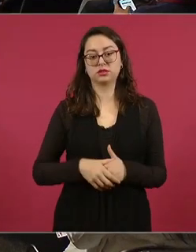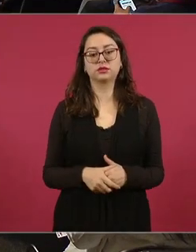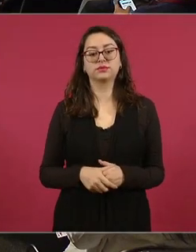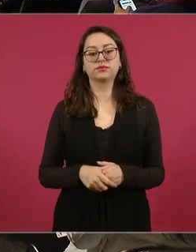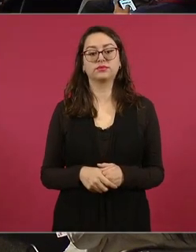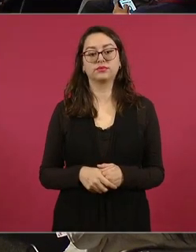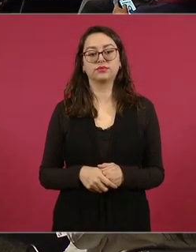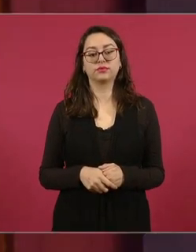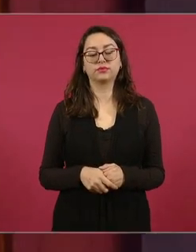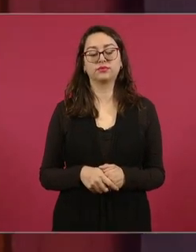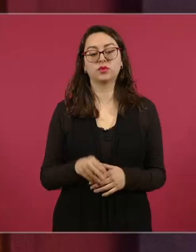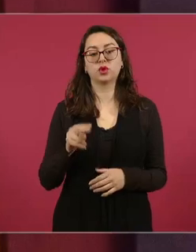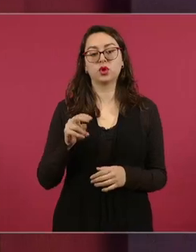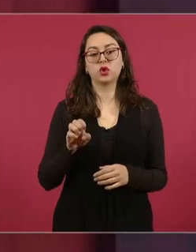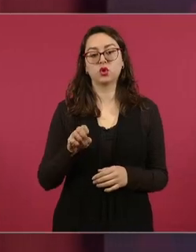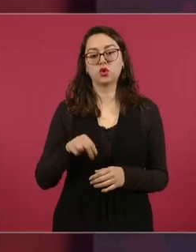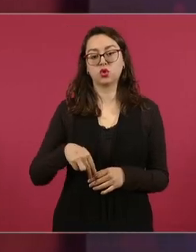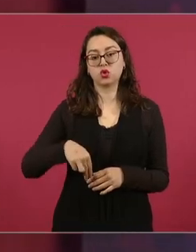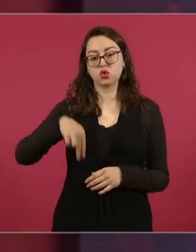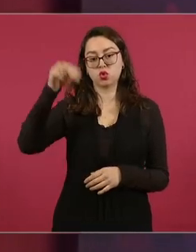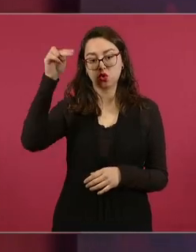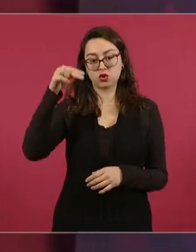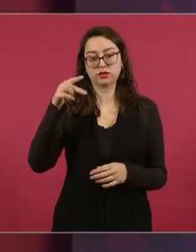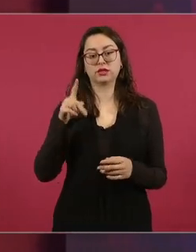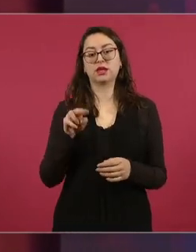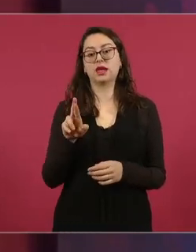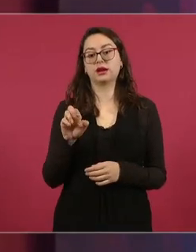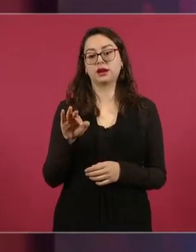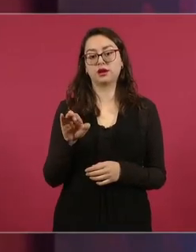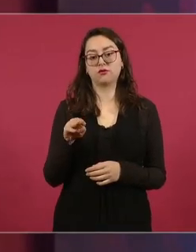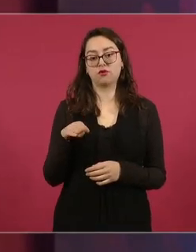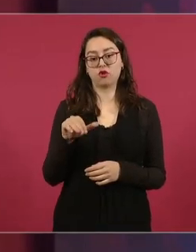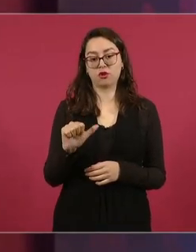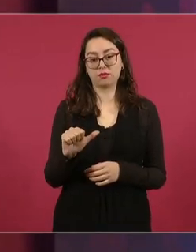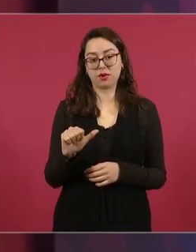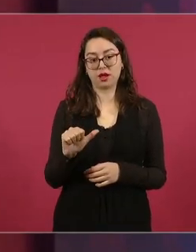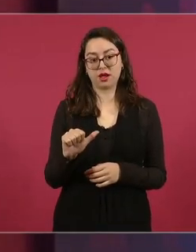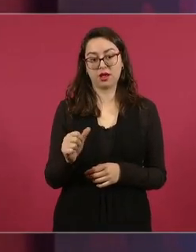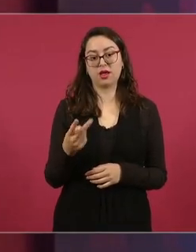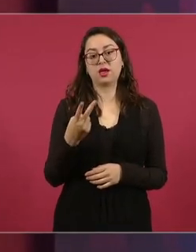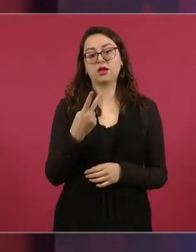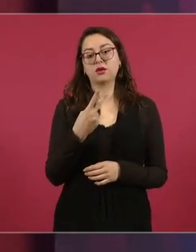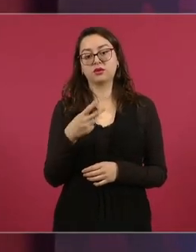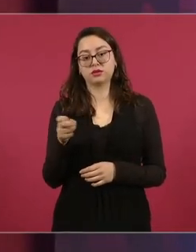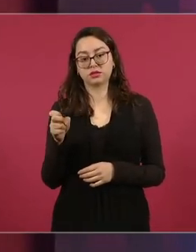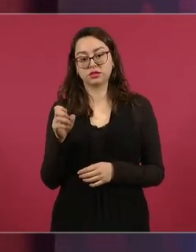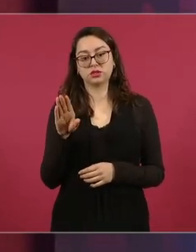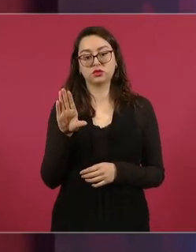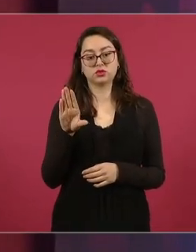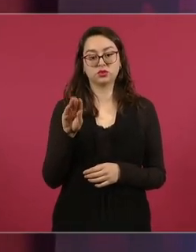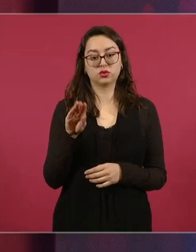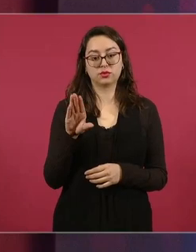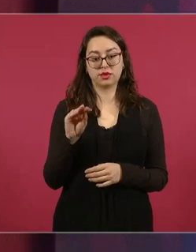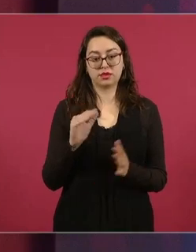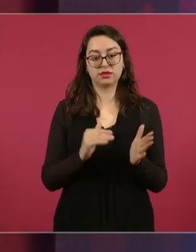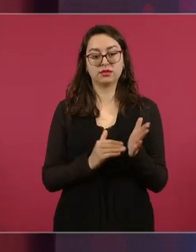Ediciones del Norte, Diario Reforma, doscientos noventa millones.